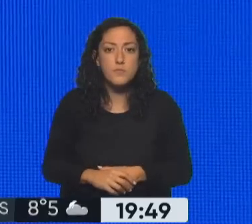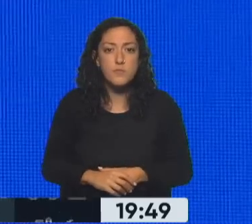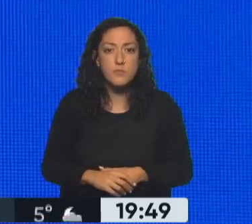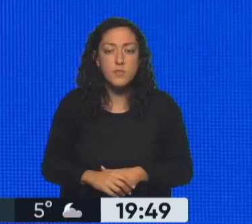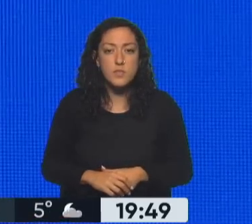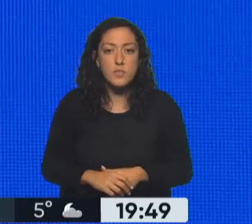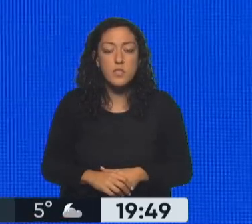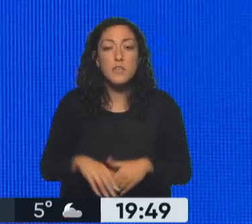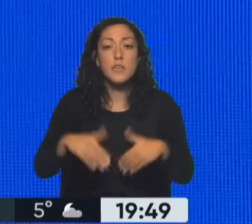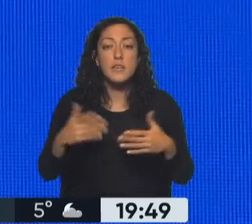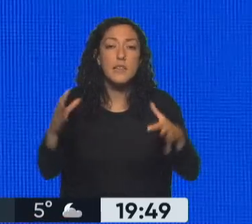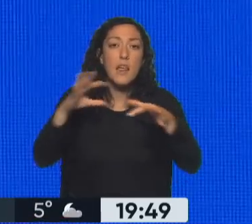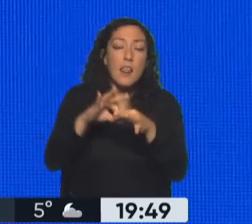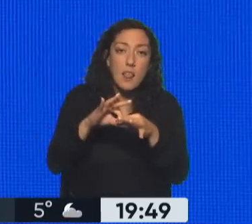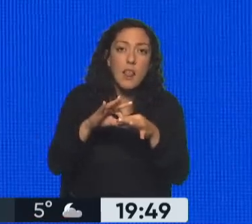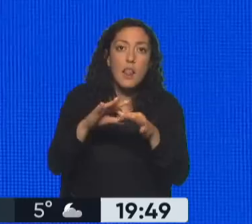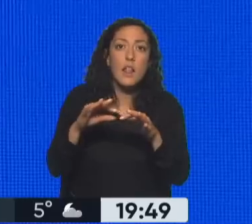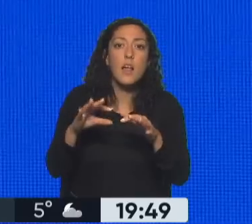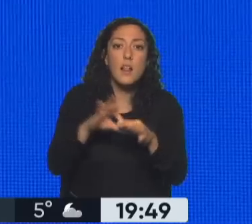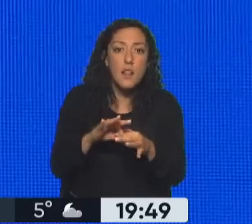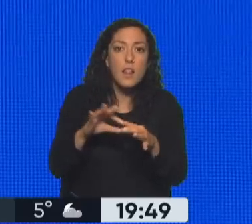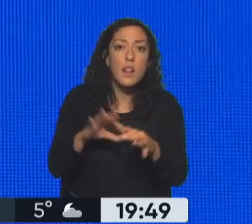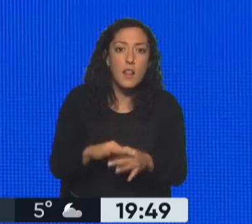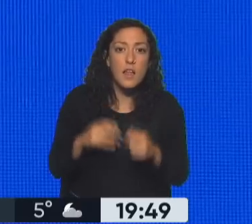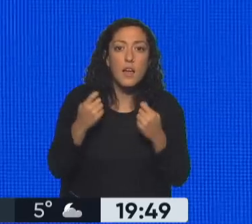Y le indexan los gastos.